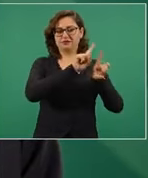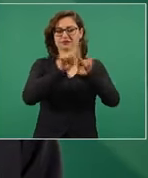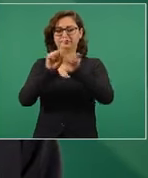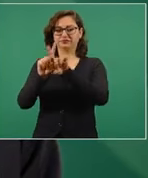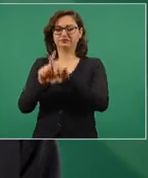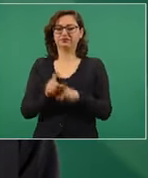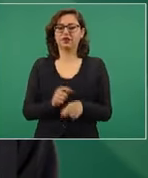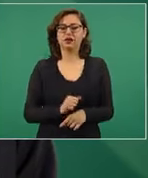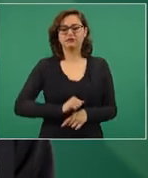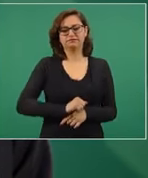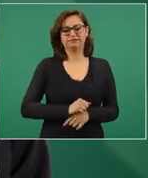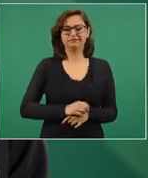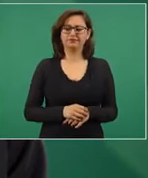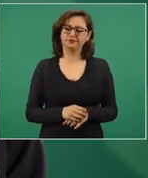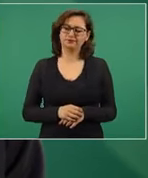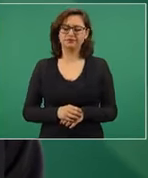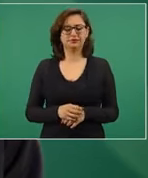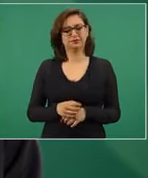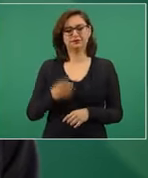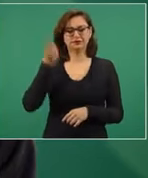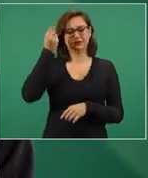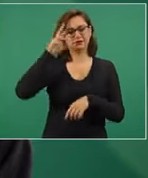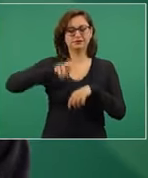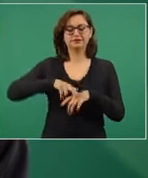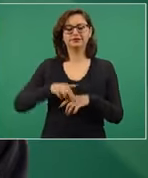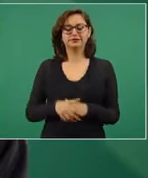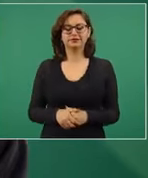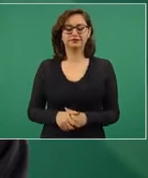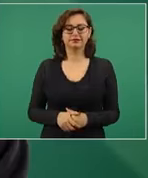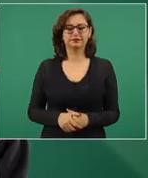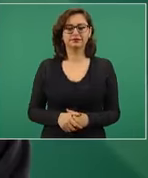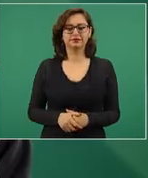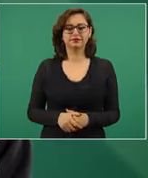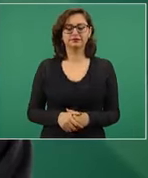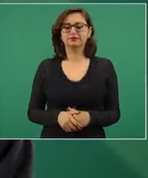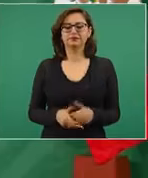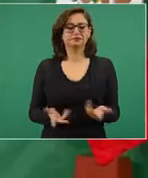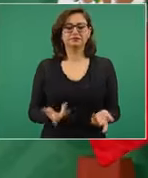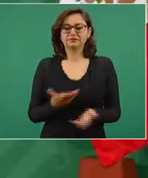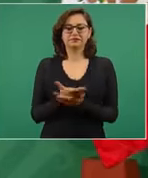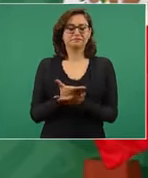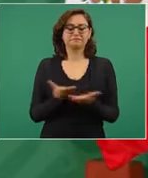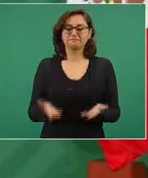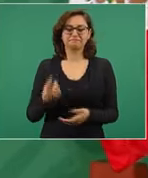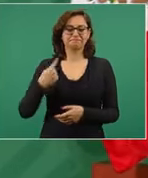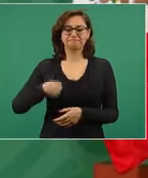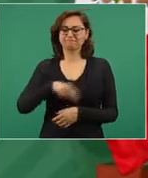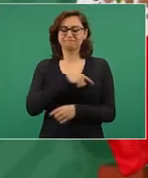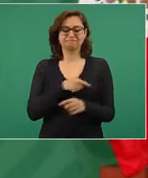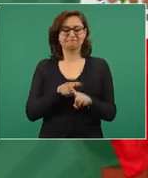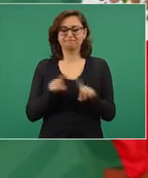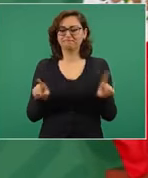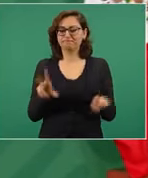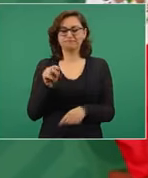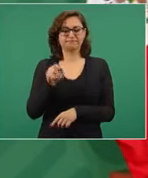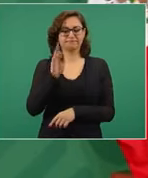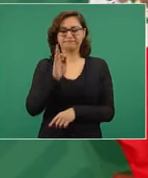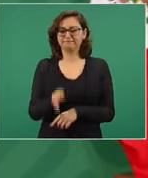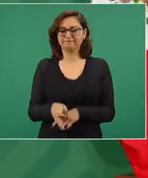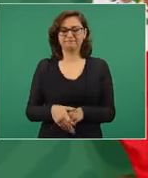recomendaban a los directores de aduanas. Ya no los aceptamos, ya no se aceptan